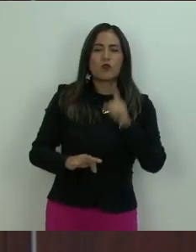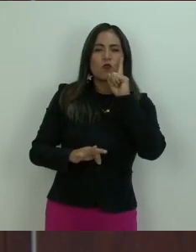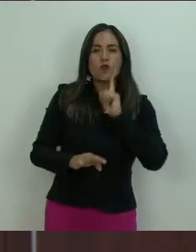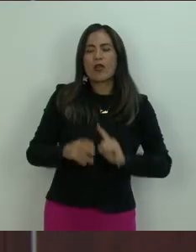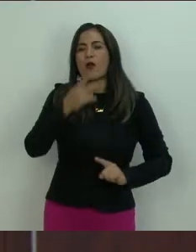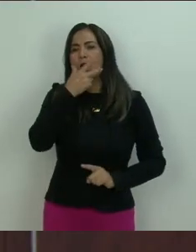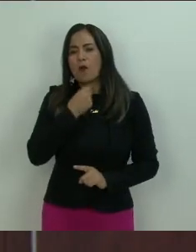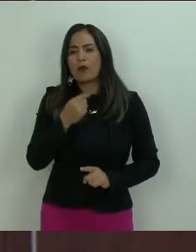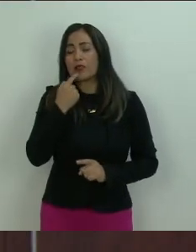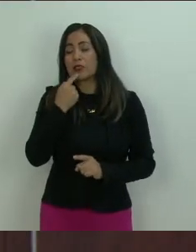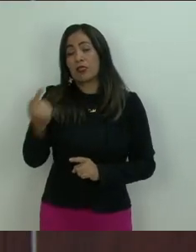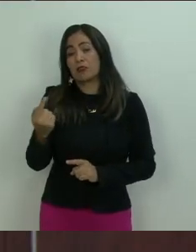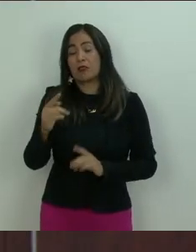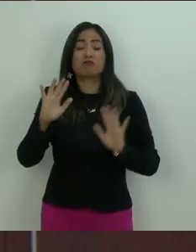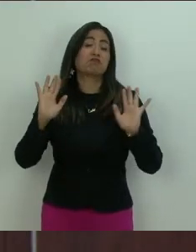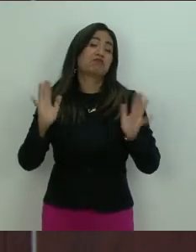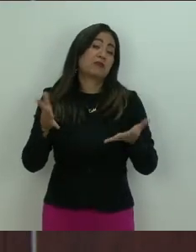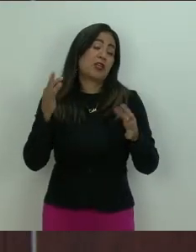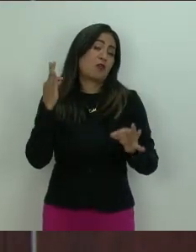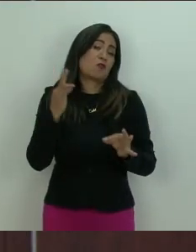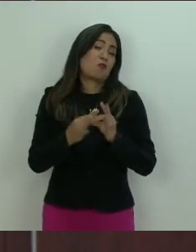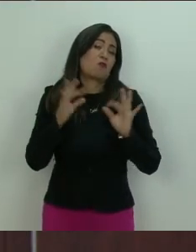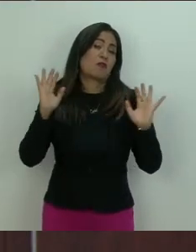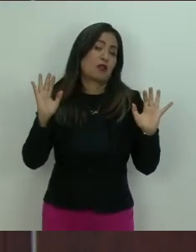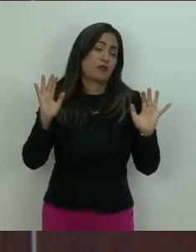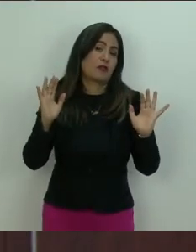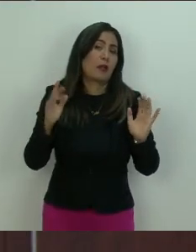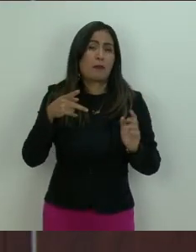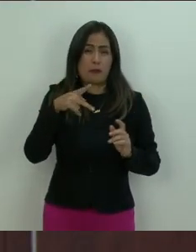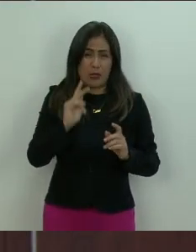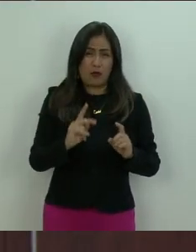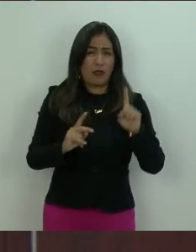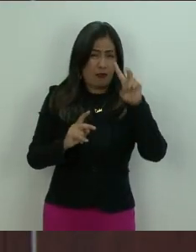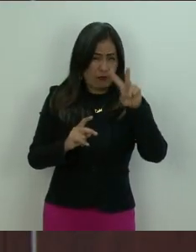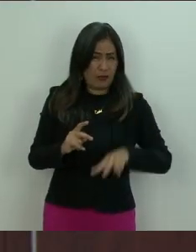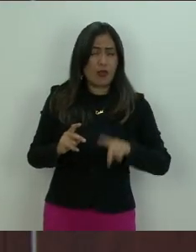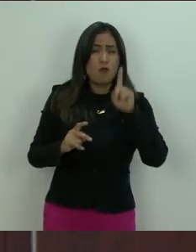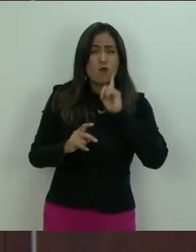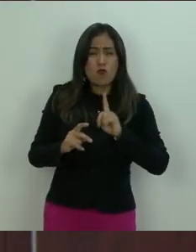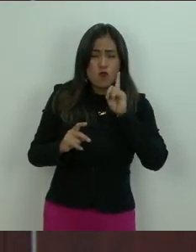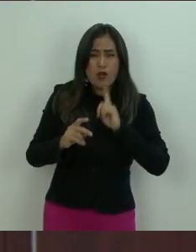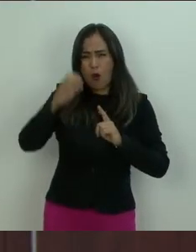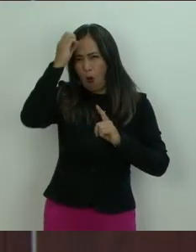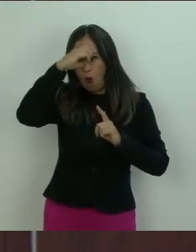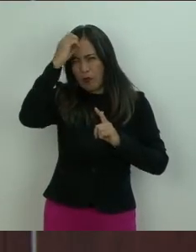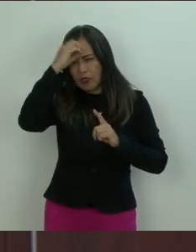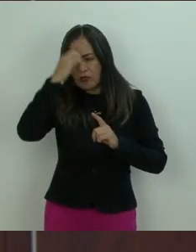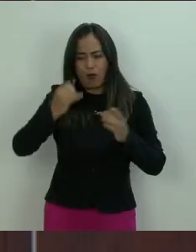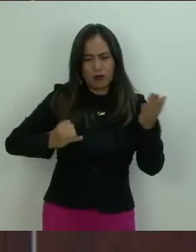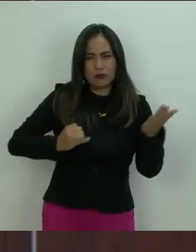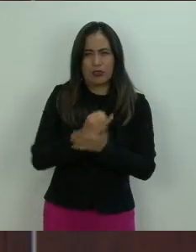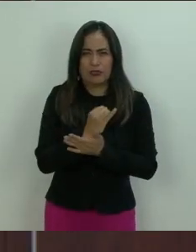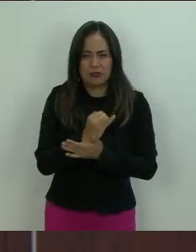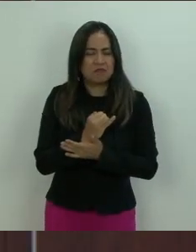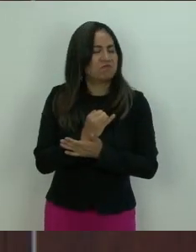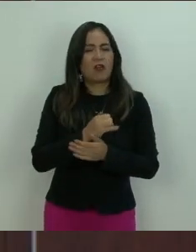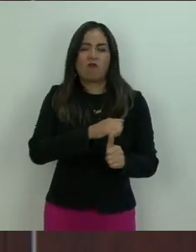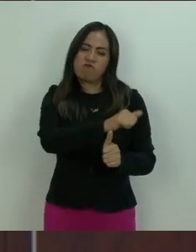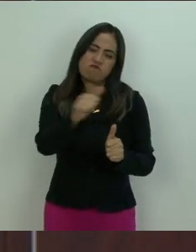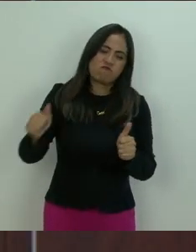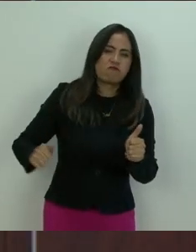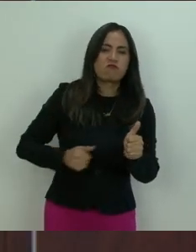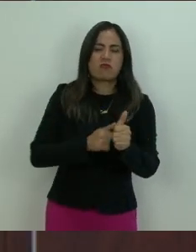decir cumplí, pero muchas mujeres no están tomando las decisiones, sino que hay de nuevo hombres detrás, y